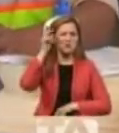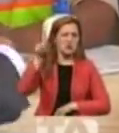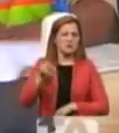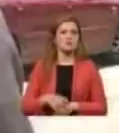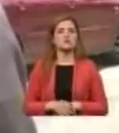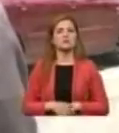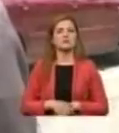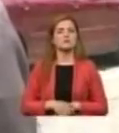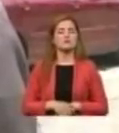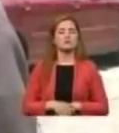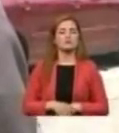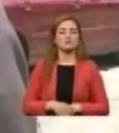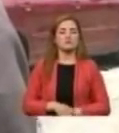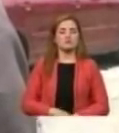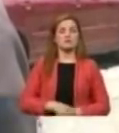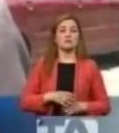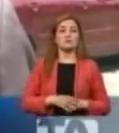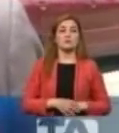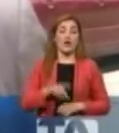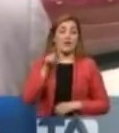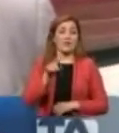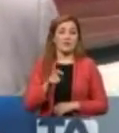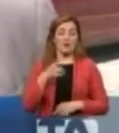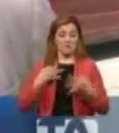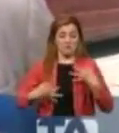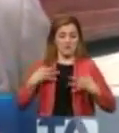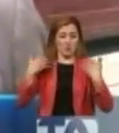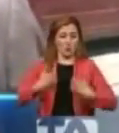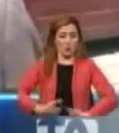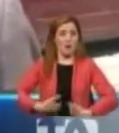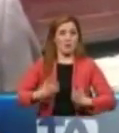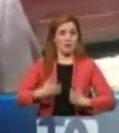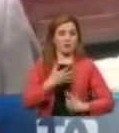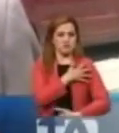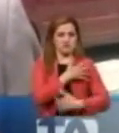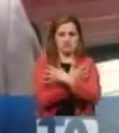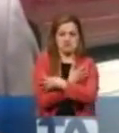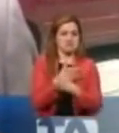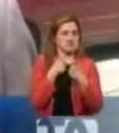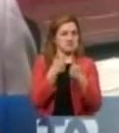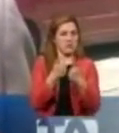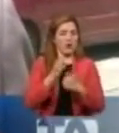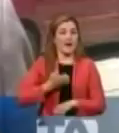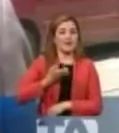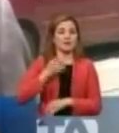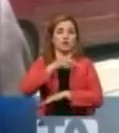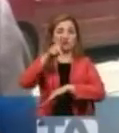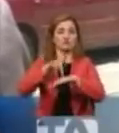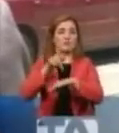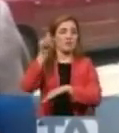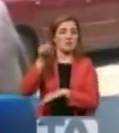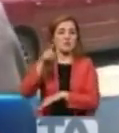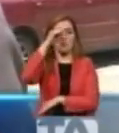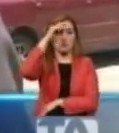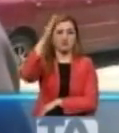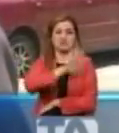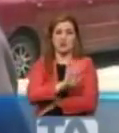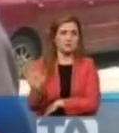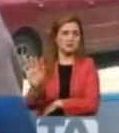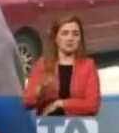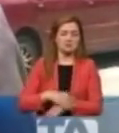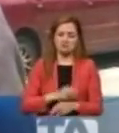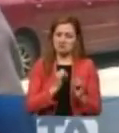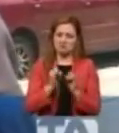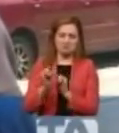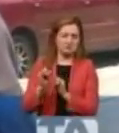este tema. Lo que se mide más bien es el estado físico, contextura y sobre todo la ética profesional que debe tener toda persona o